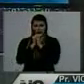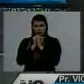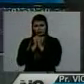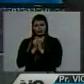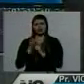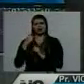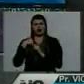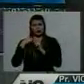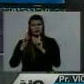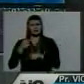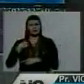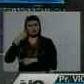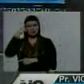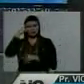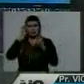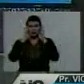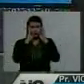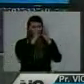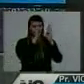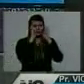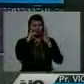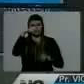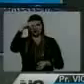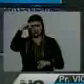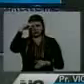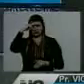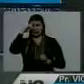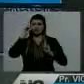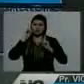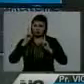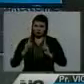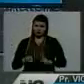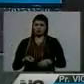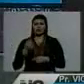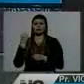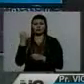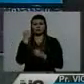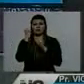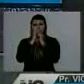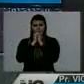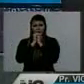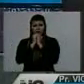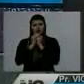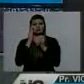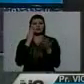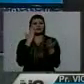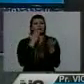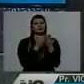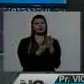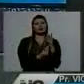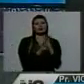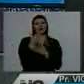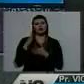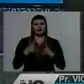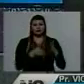No creo que debamos concentrarnos solamente en lo negativo. Tal vez debamos orar a Dios que le muestre nuevos